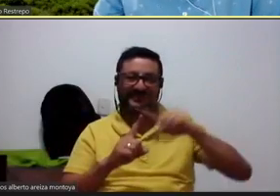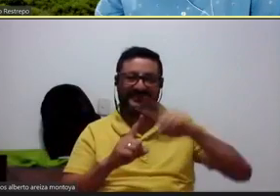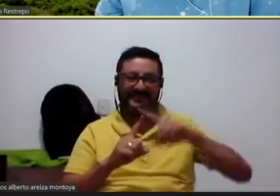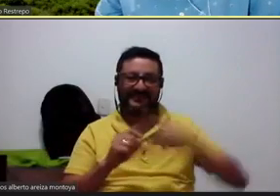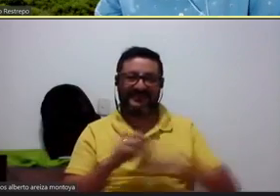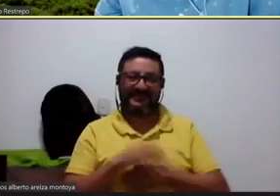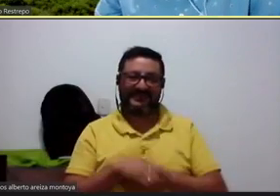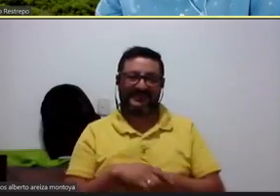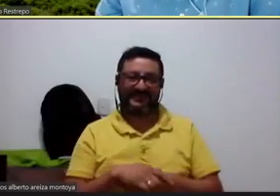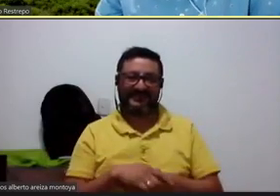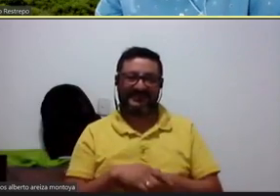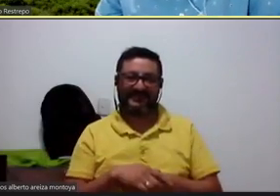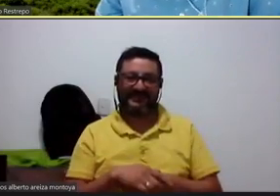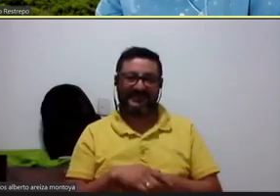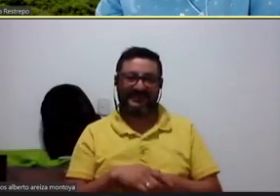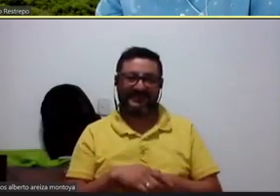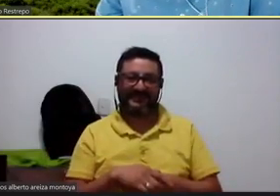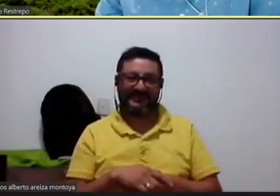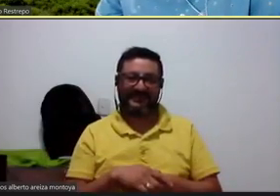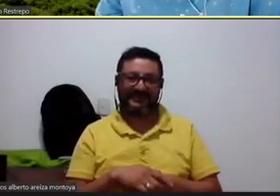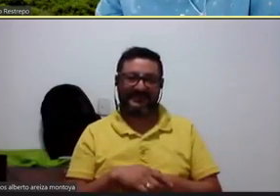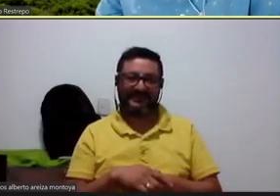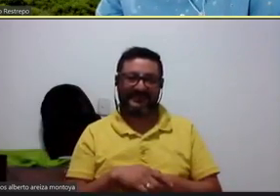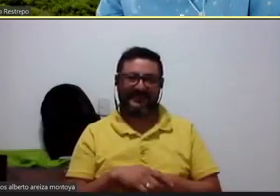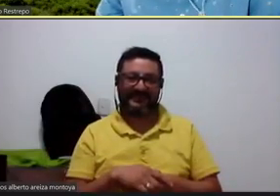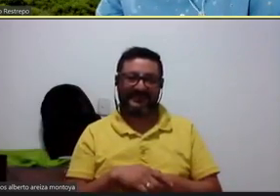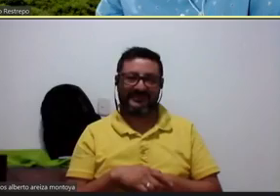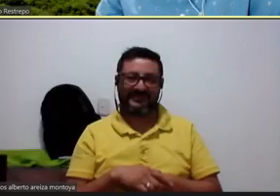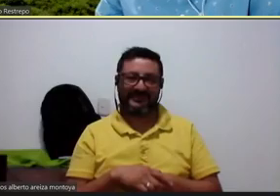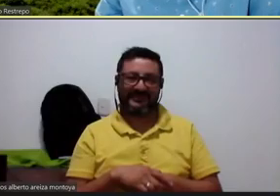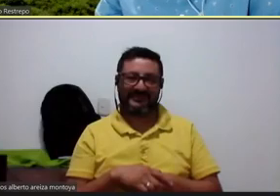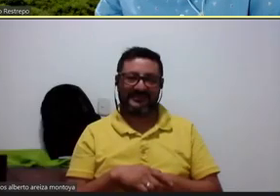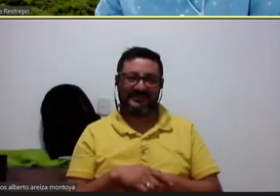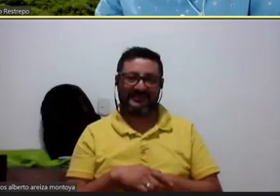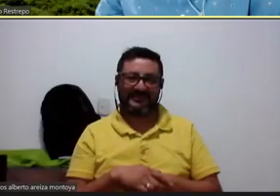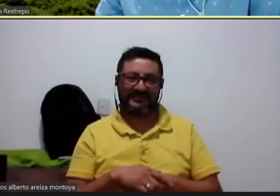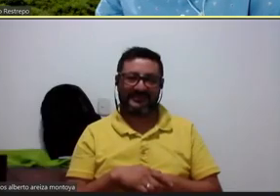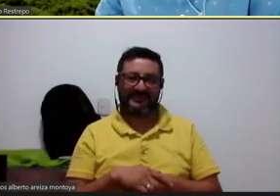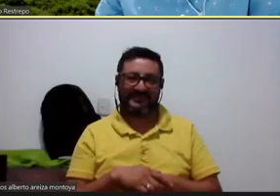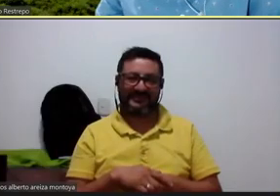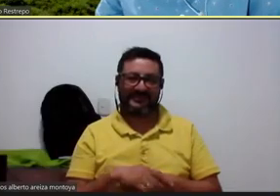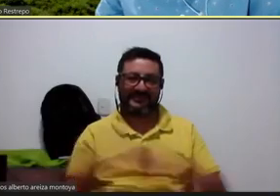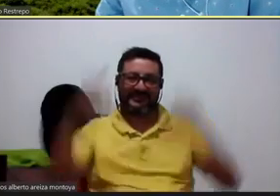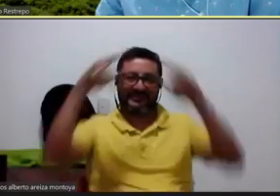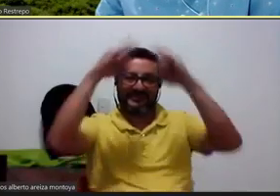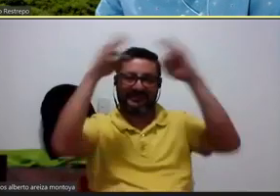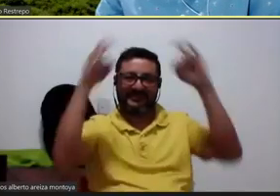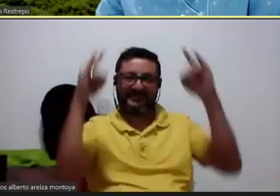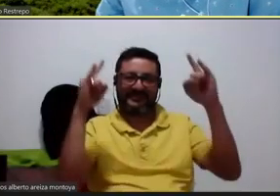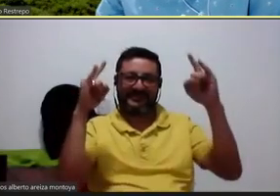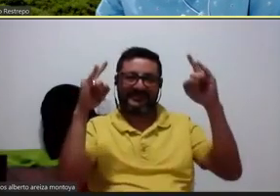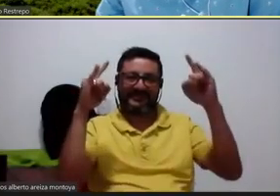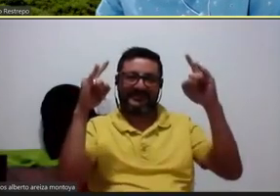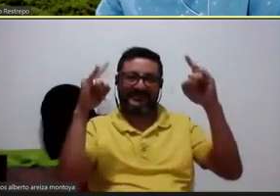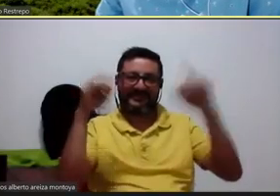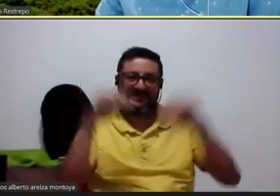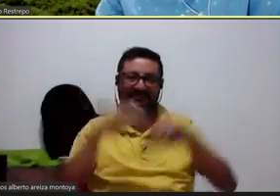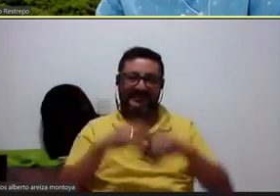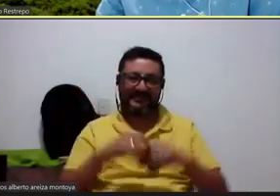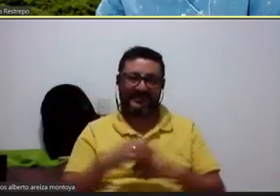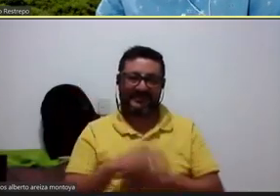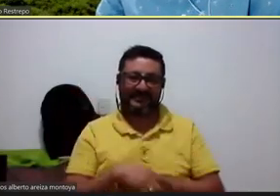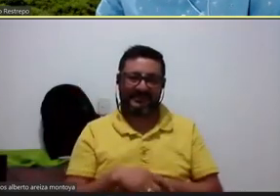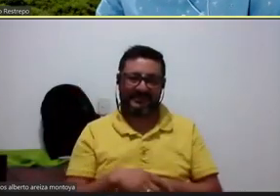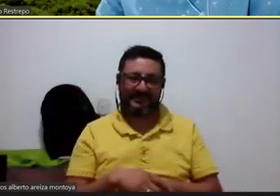que tome las banderas de si entechamos esa piscina, a ver si hacemos algún día un mundial de clavados acá. No, ¿será